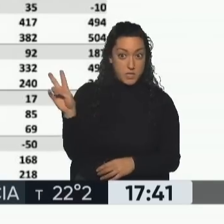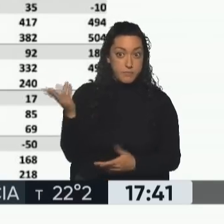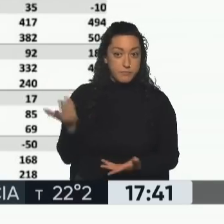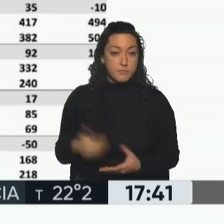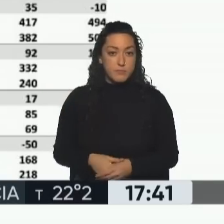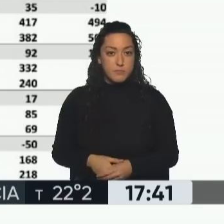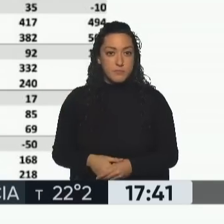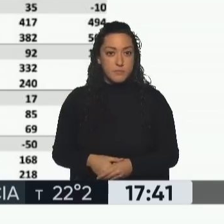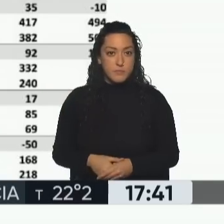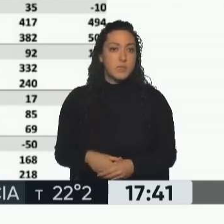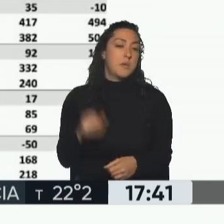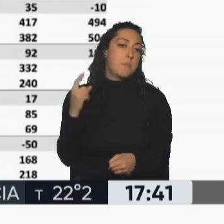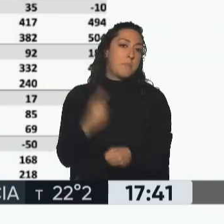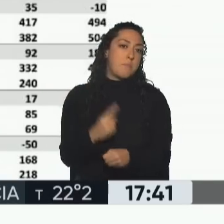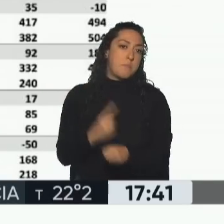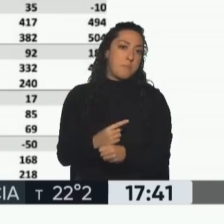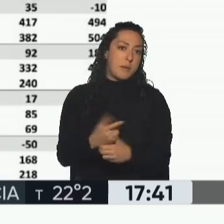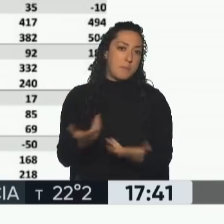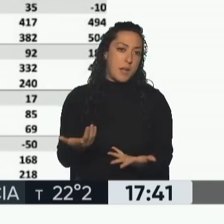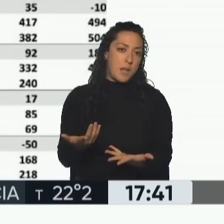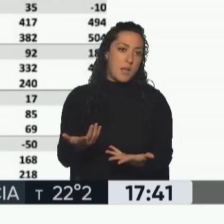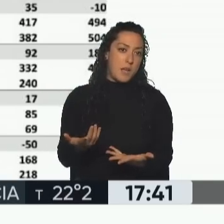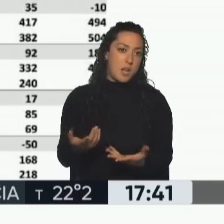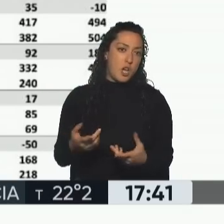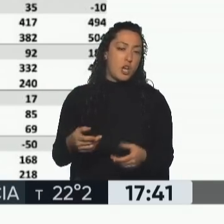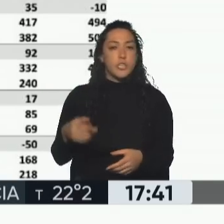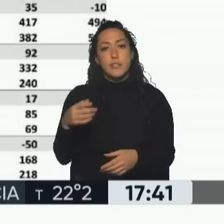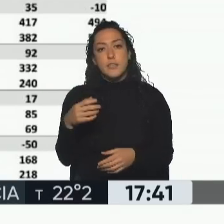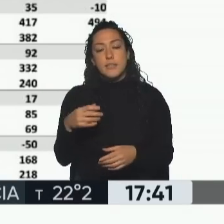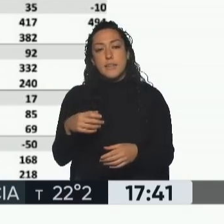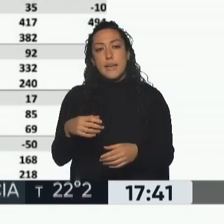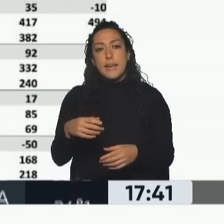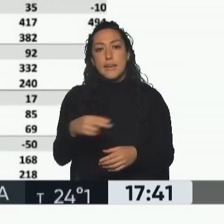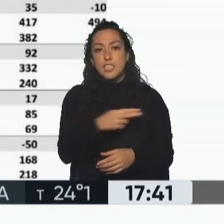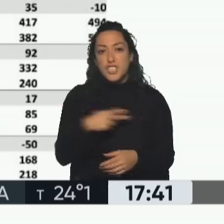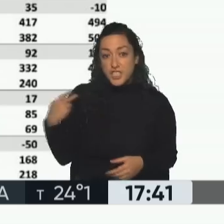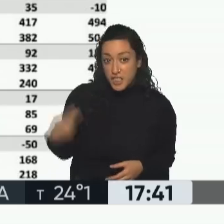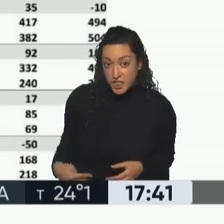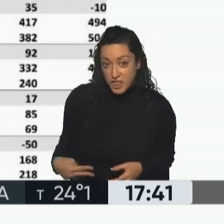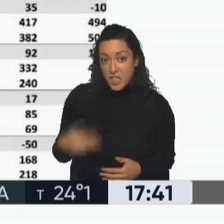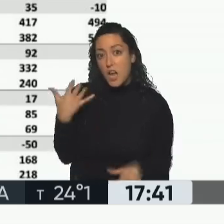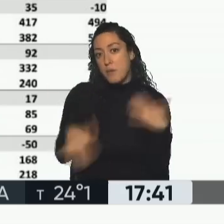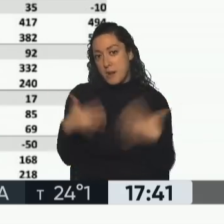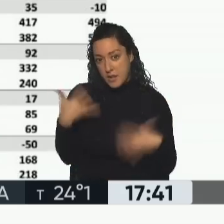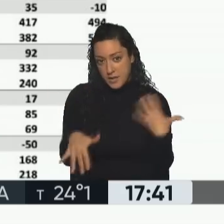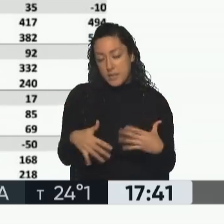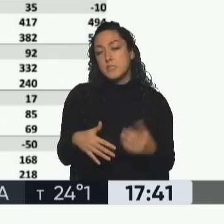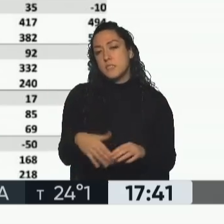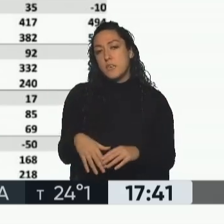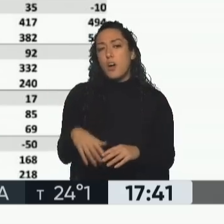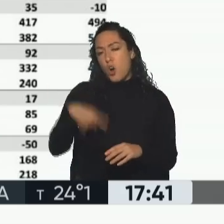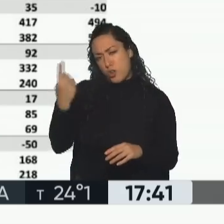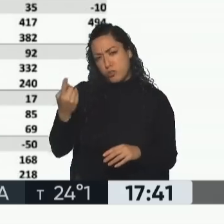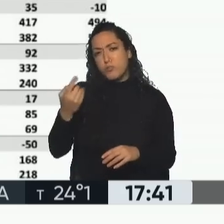Y el primero, por supuesto, cómodo, China, entre los emergentes. Hay más emergentes con superávit